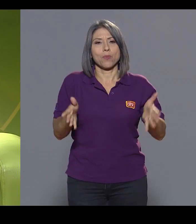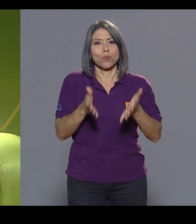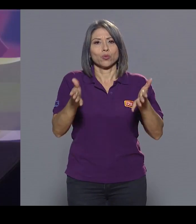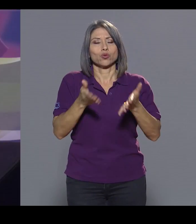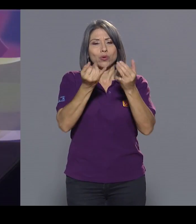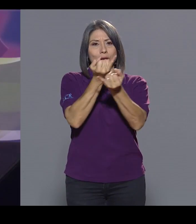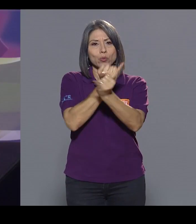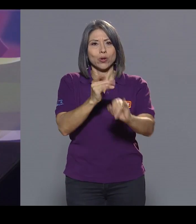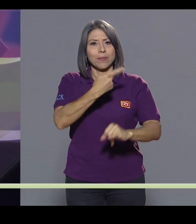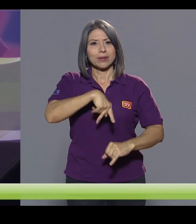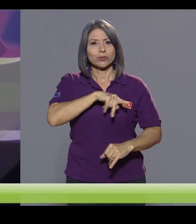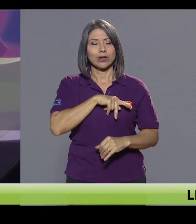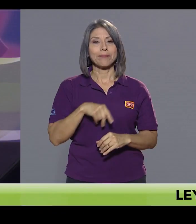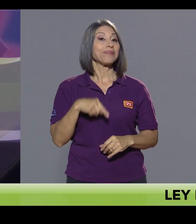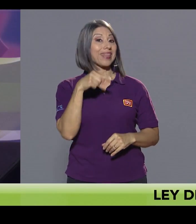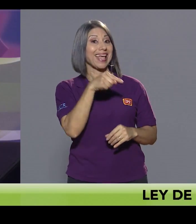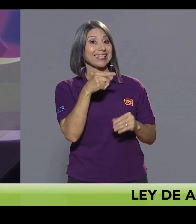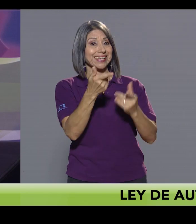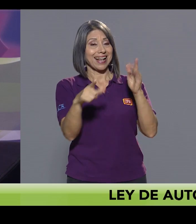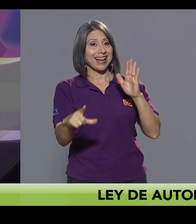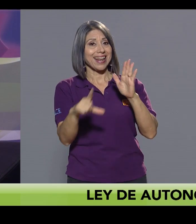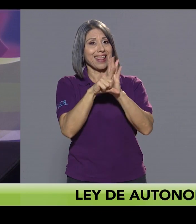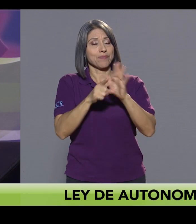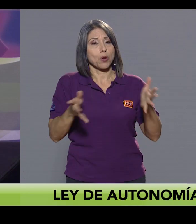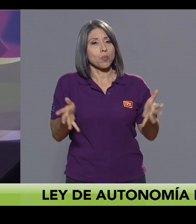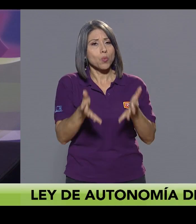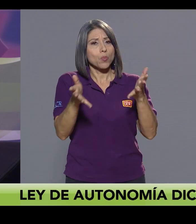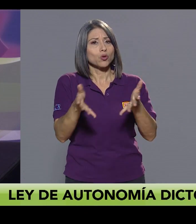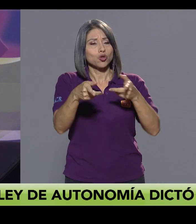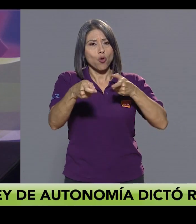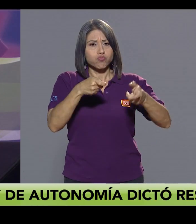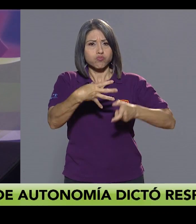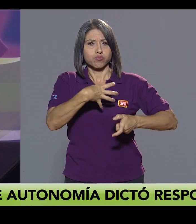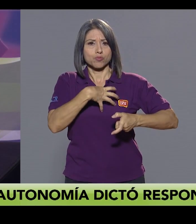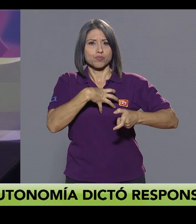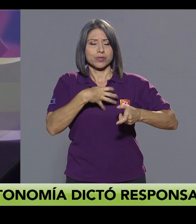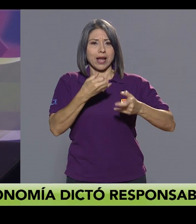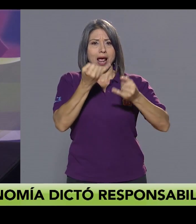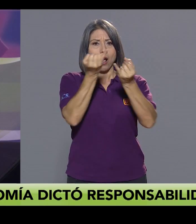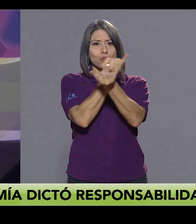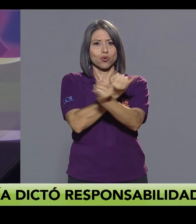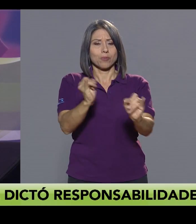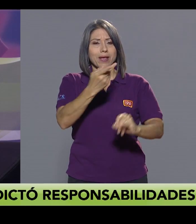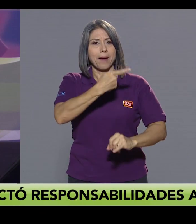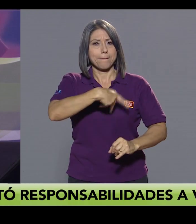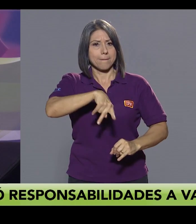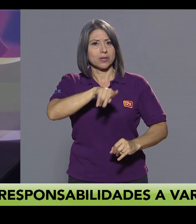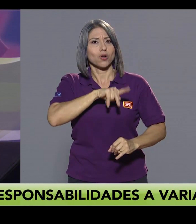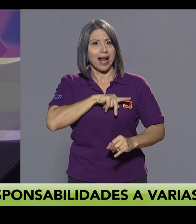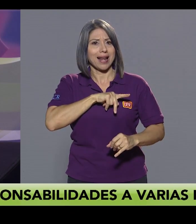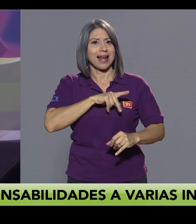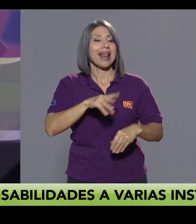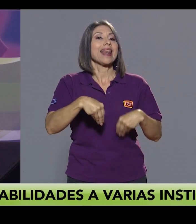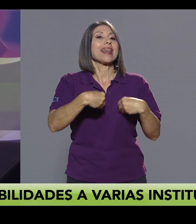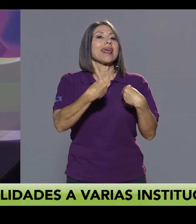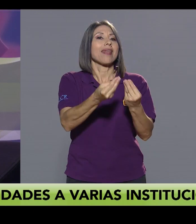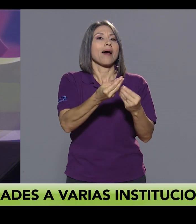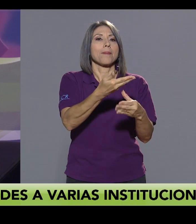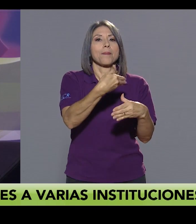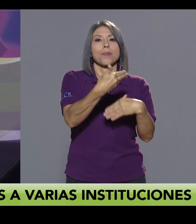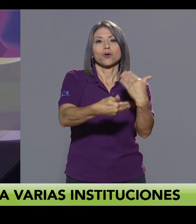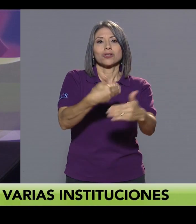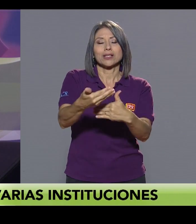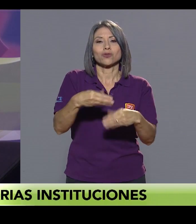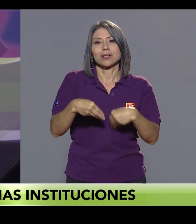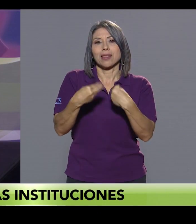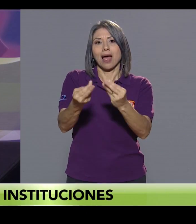personal? Esta ley de promoción de la autonomía personal le asigna procesos y responsabilidades a diferentes